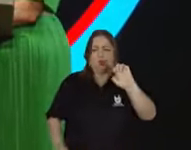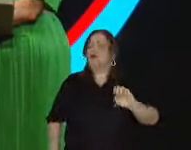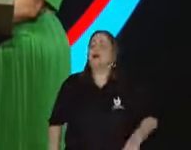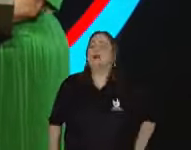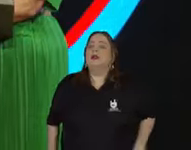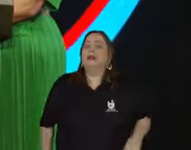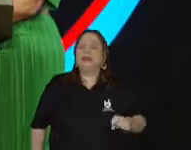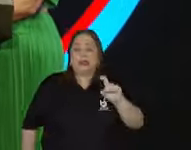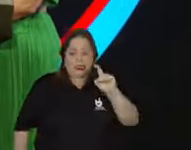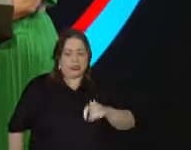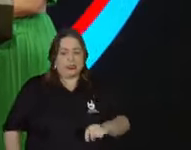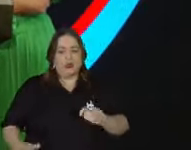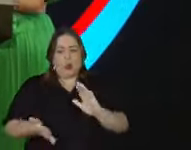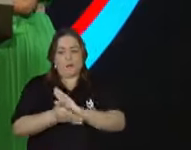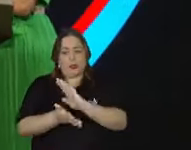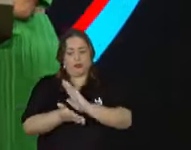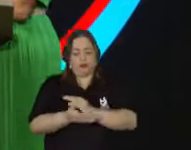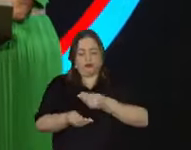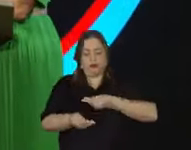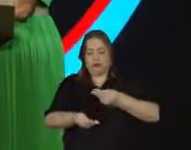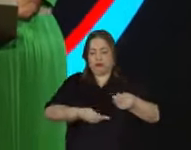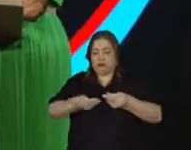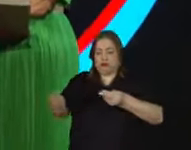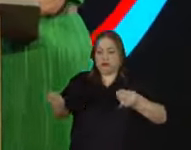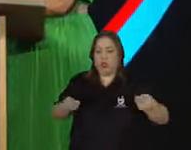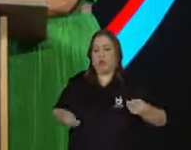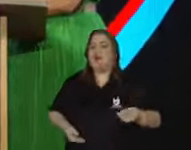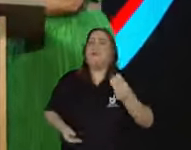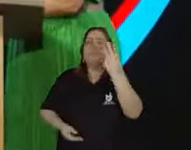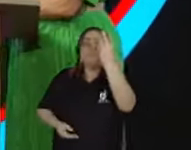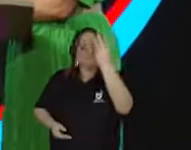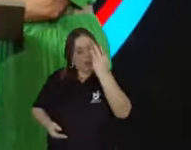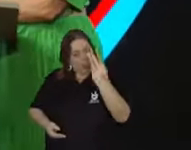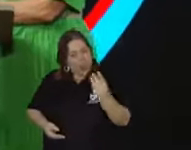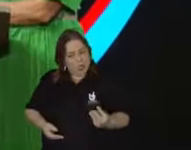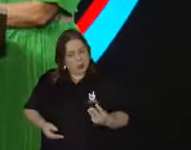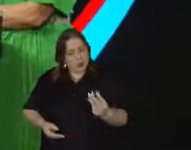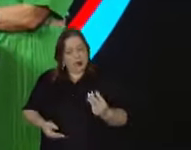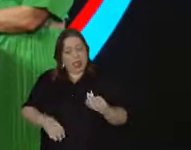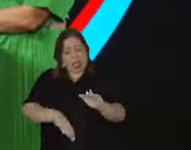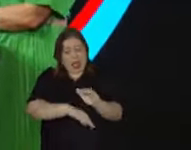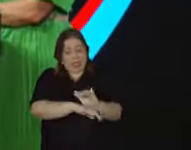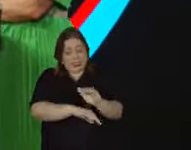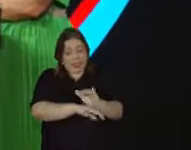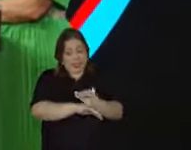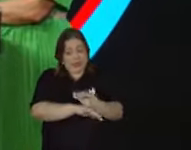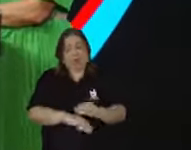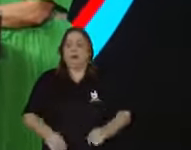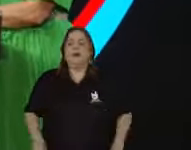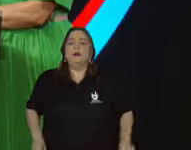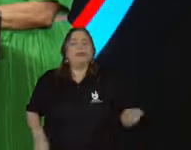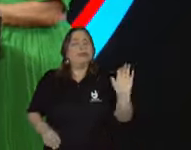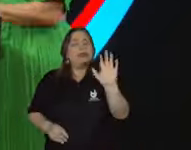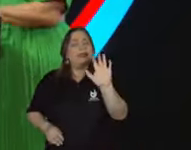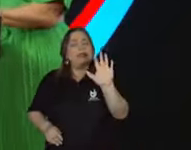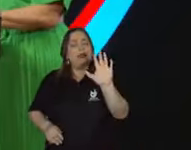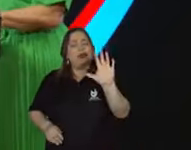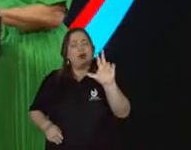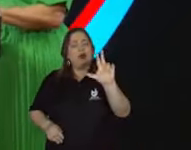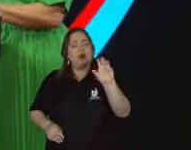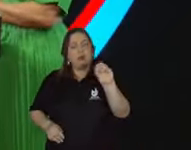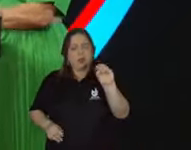literatura para eso. Y el miércoles por la tarde vamos a tener una carpa de oración todos los miércoles a las 5:30 ahí